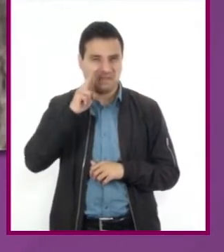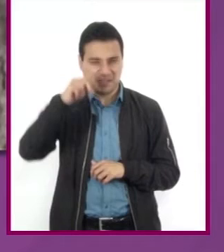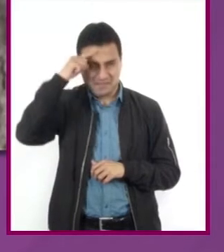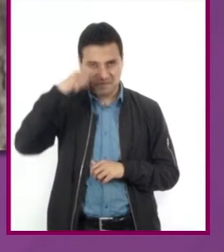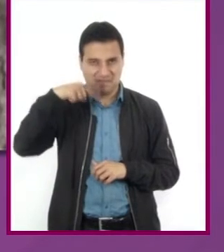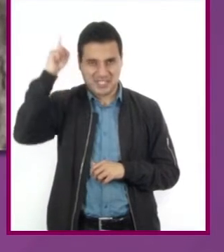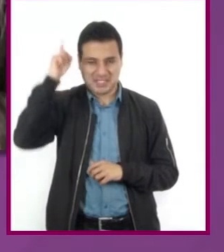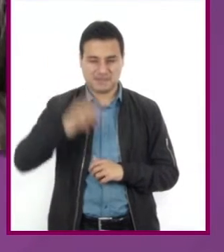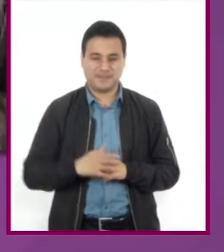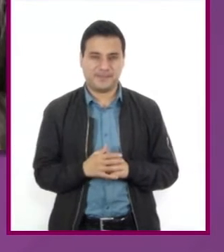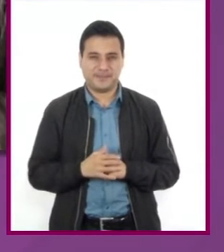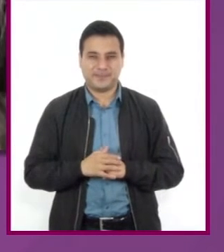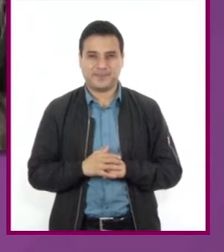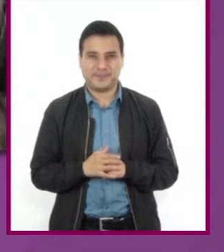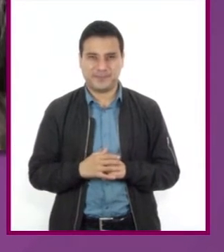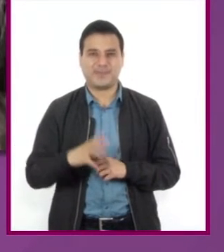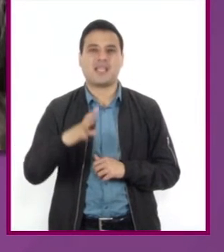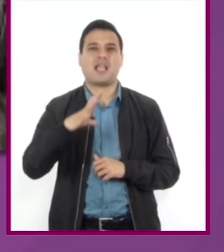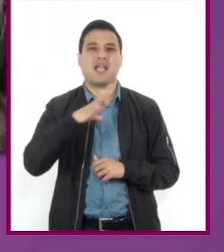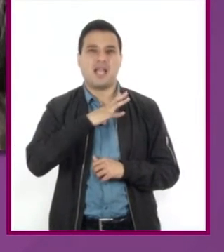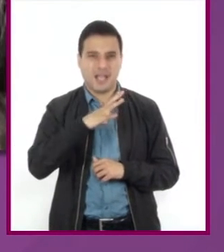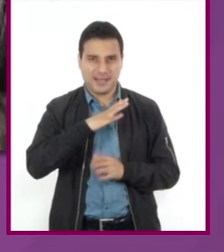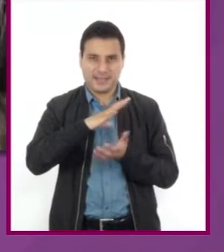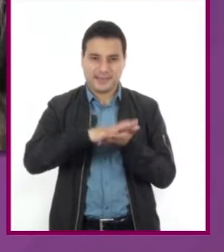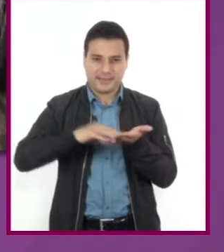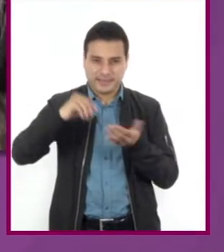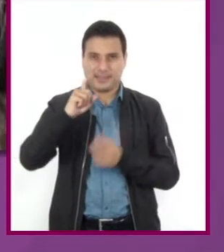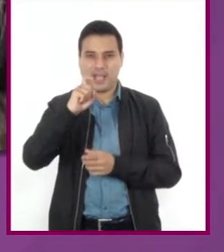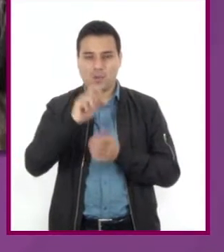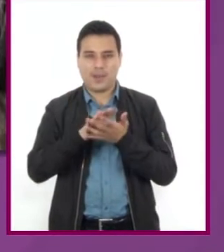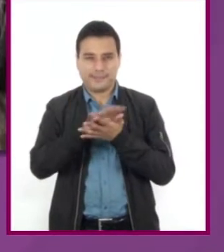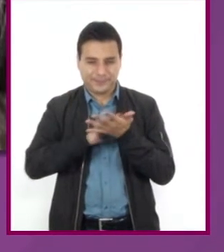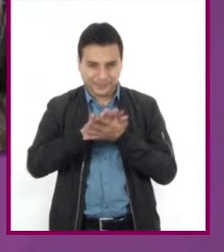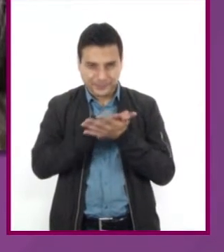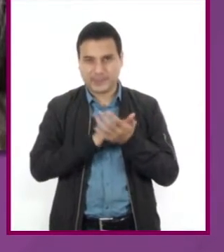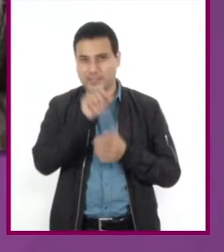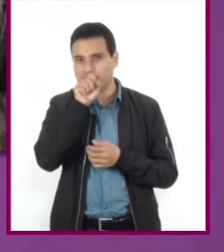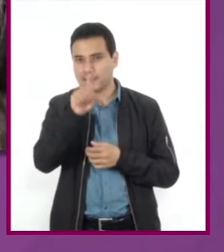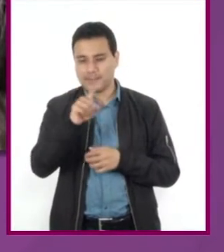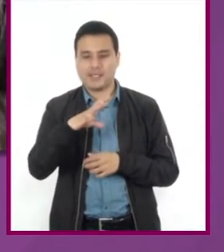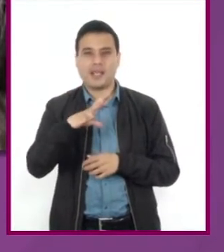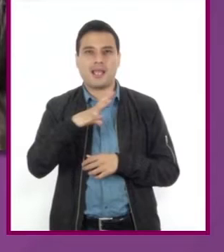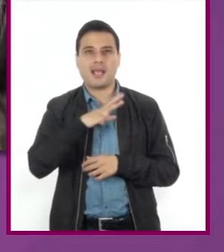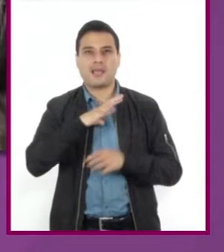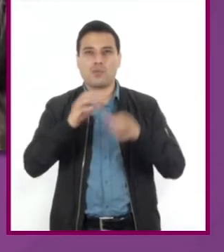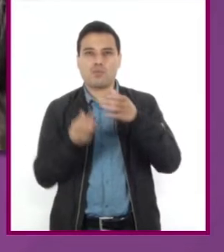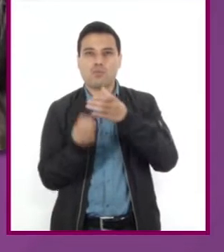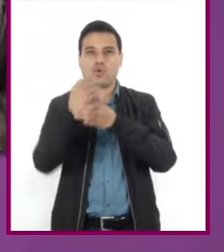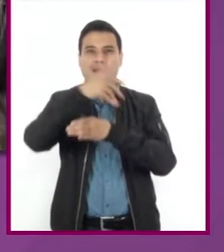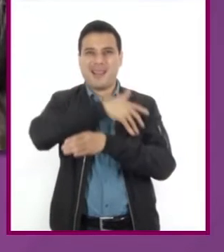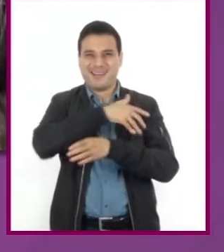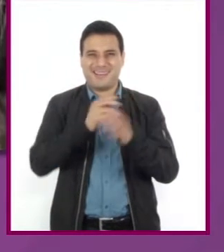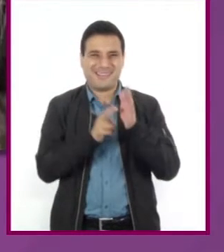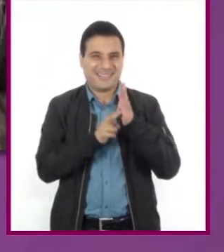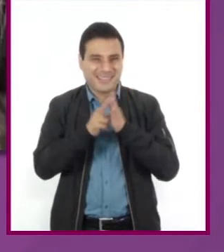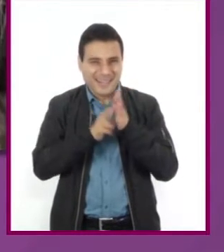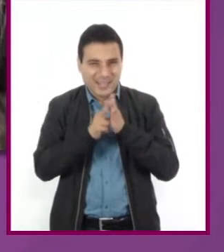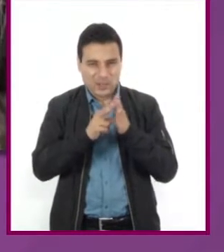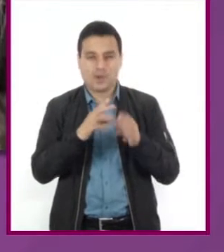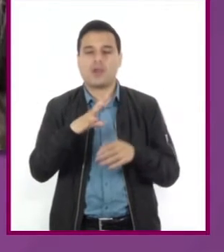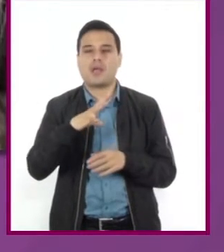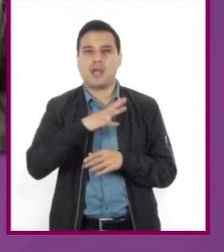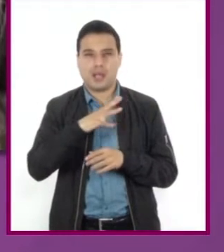del lago, cenizas volcánicas intercaladas entre esas capas, pero en dos secciones